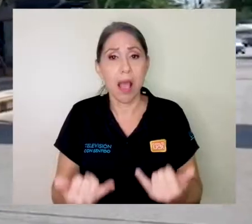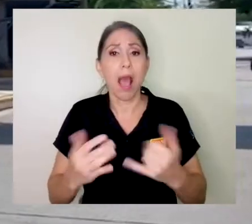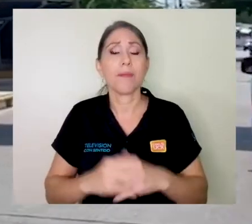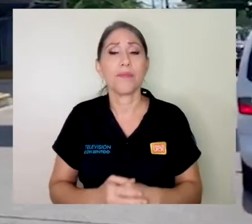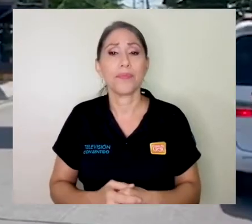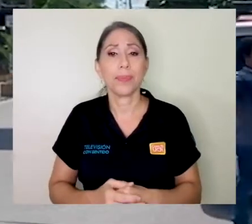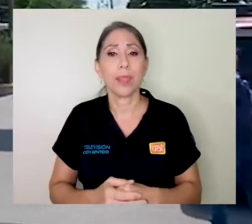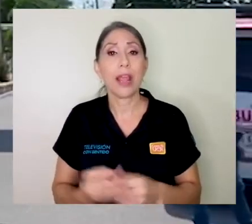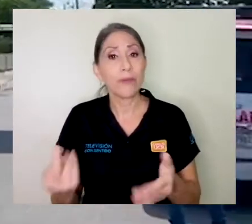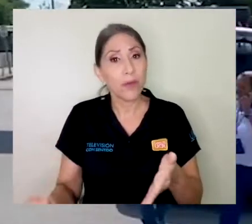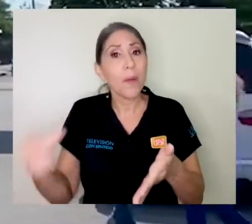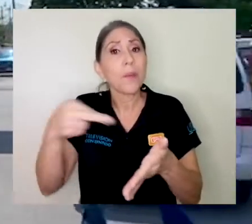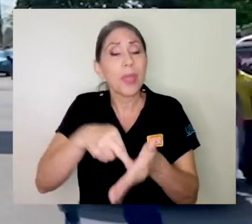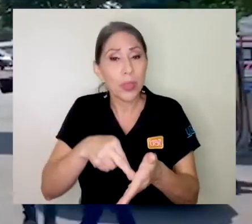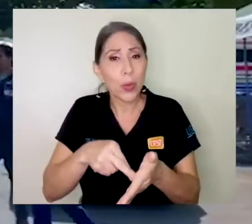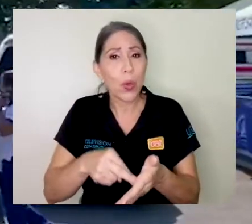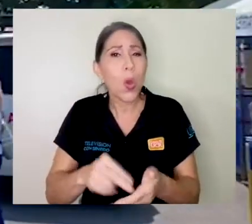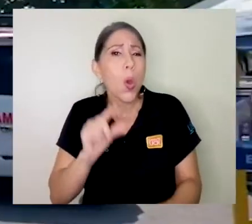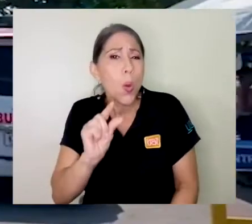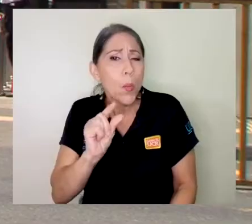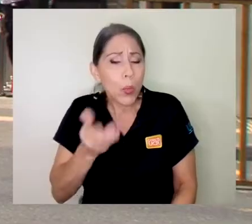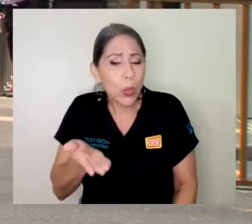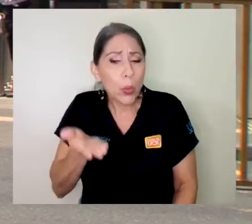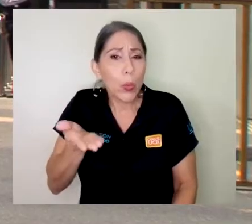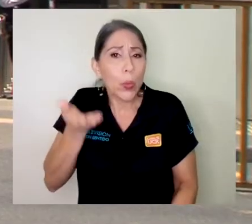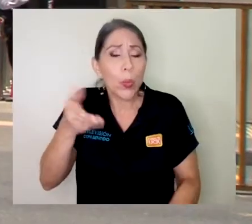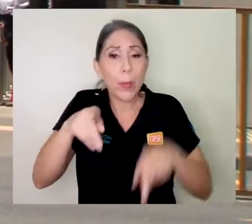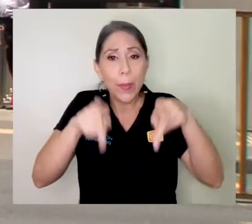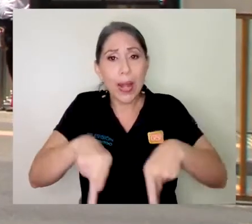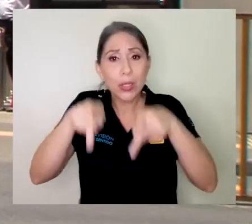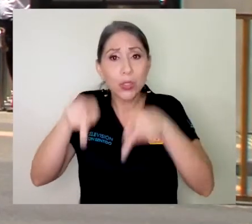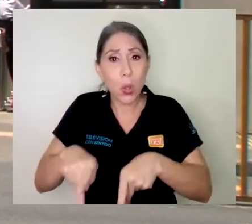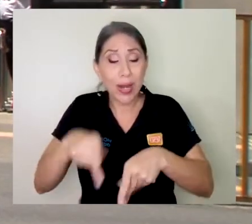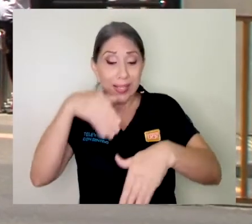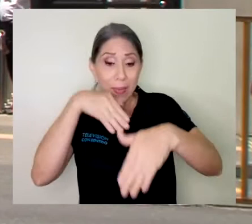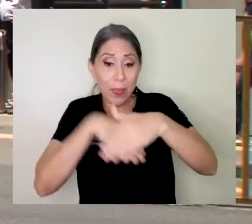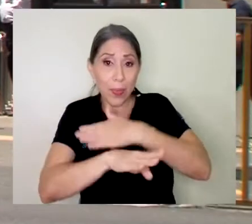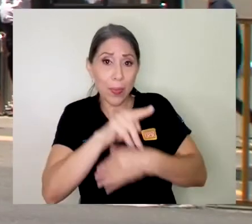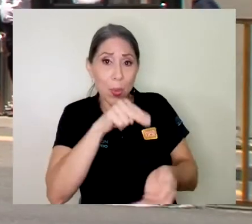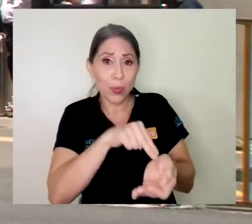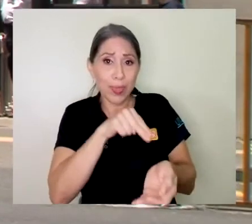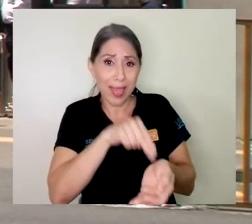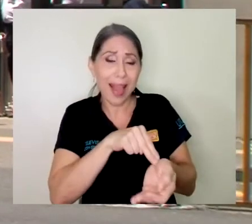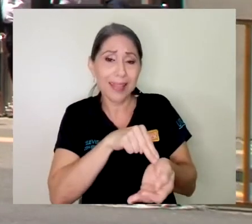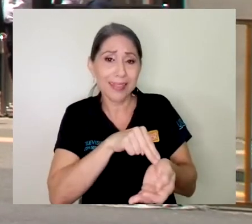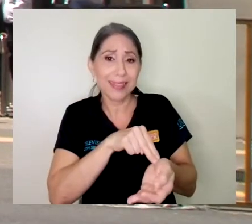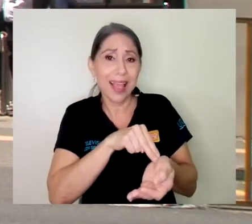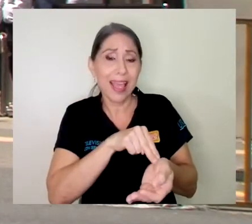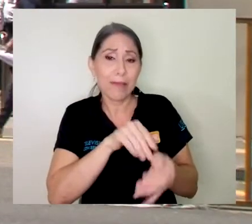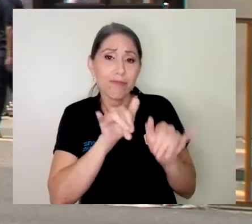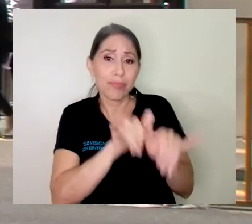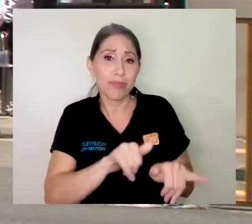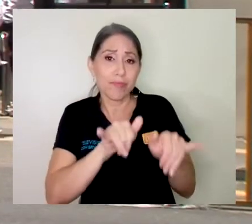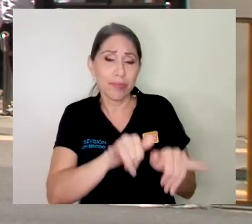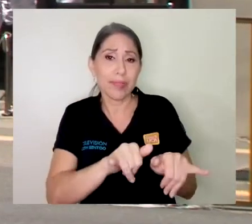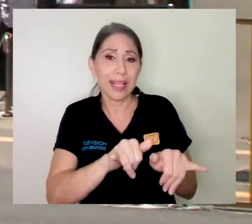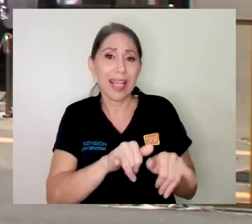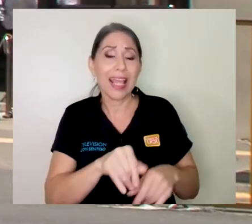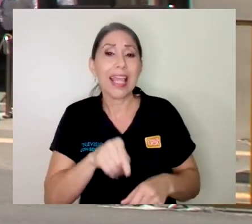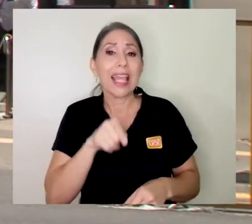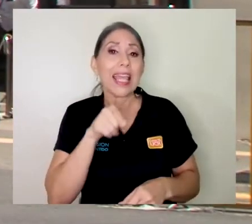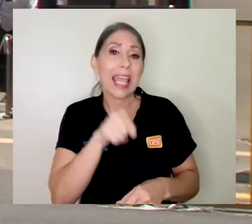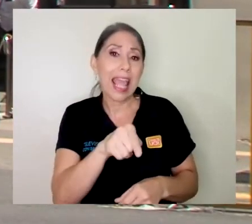actualidad. Insisto, hay un leve incremento en la cantidad de personas internadas en los hospitales, que son, para mi